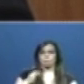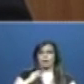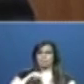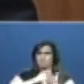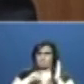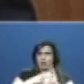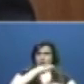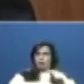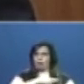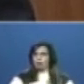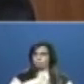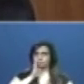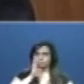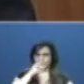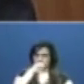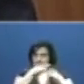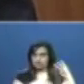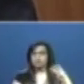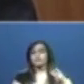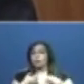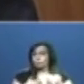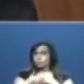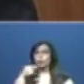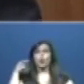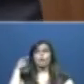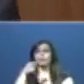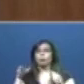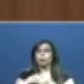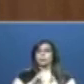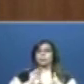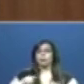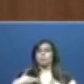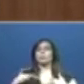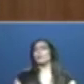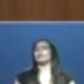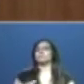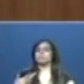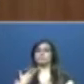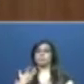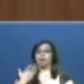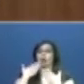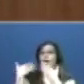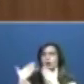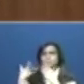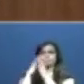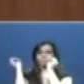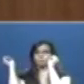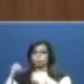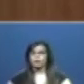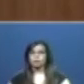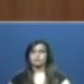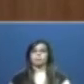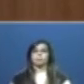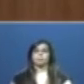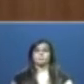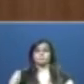planes el próximo objetivo de la junta es negociar y acordar en el marco del diálogo social la dotación y las